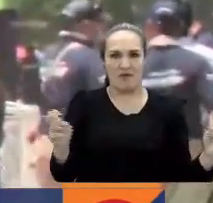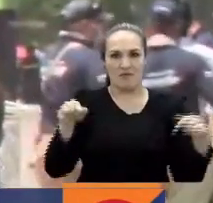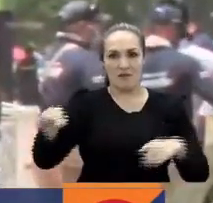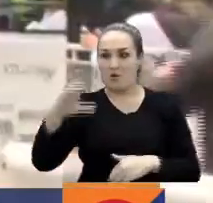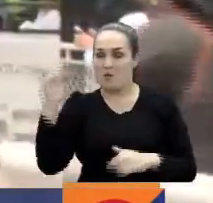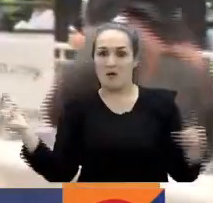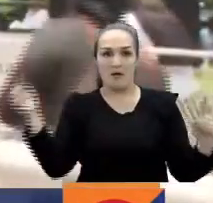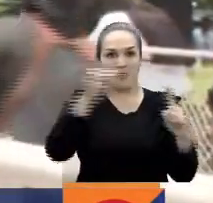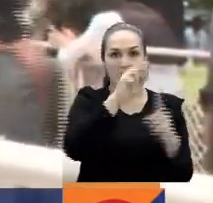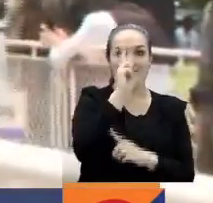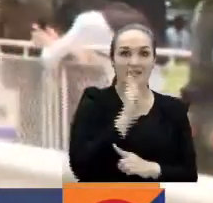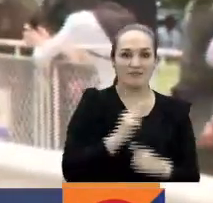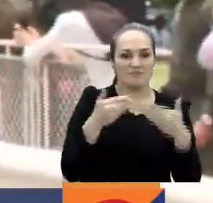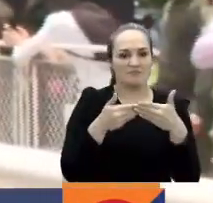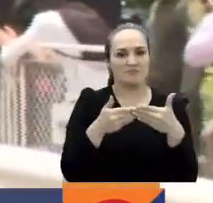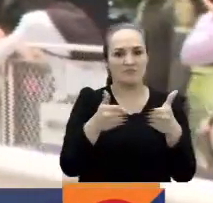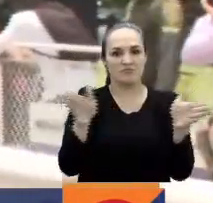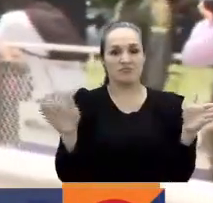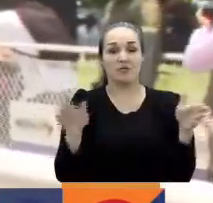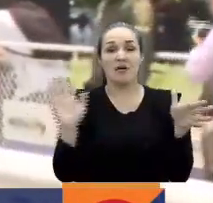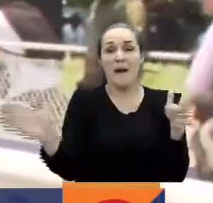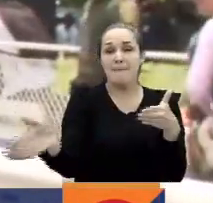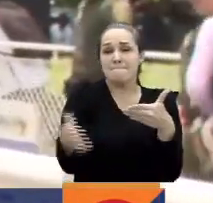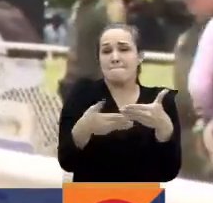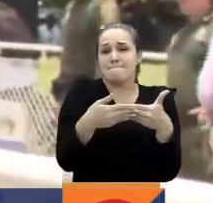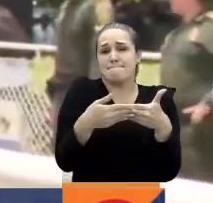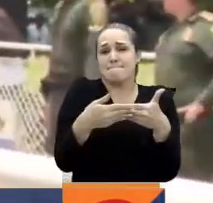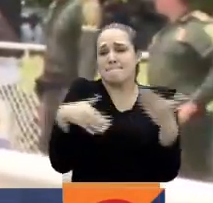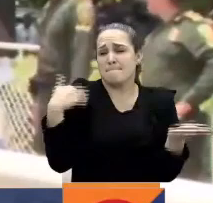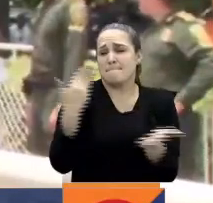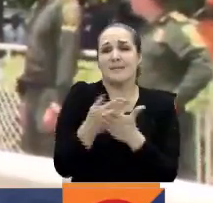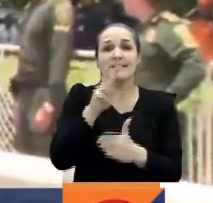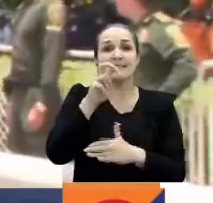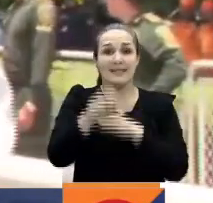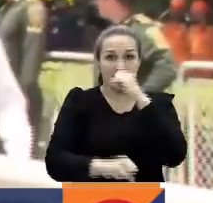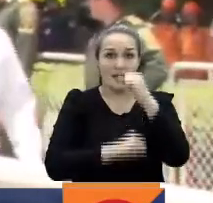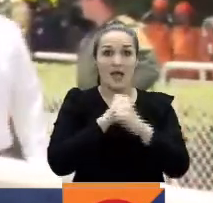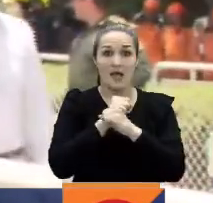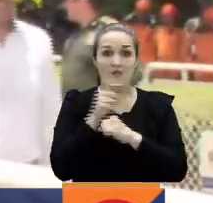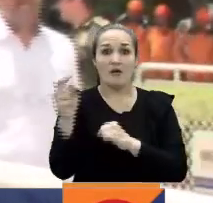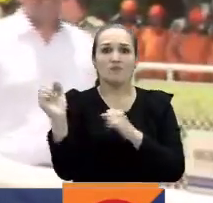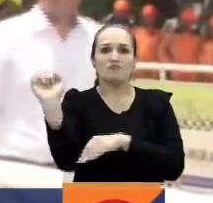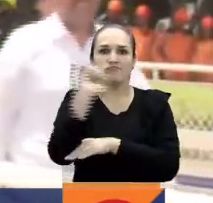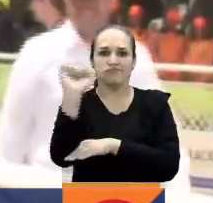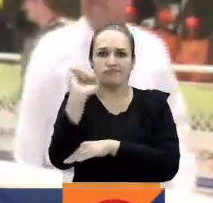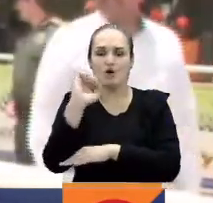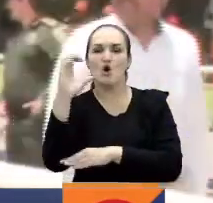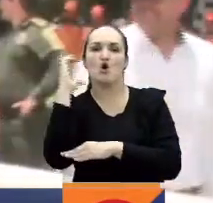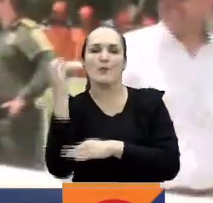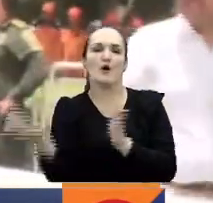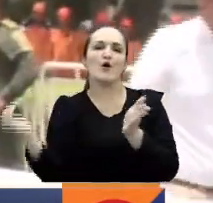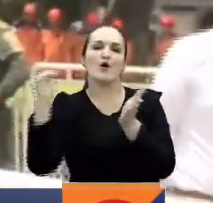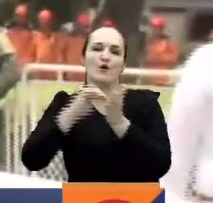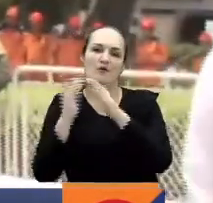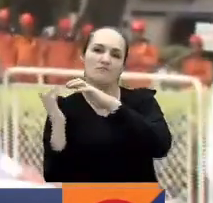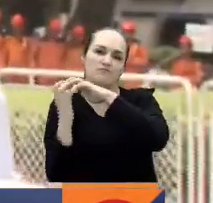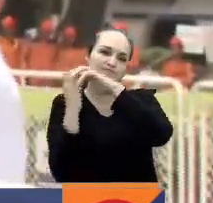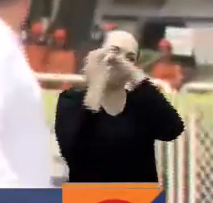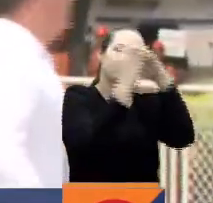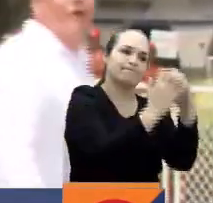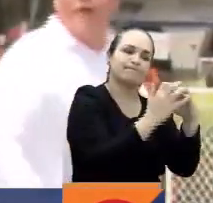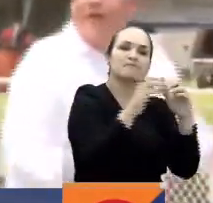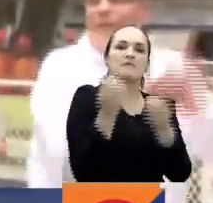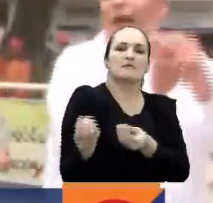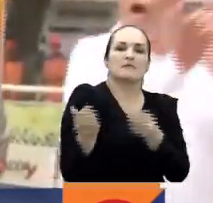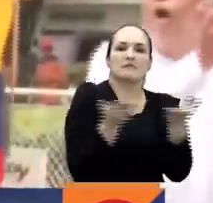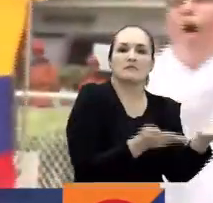acto de reactivación. Luego de estar cerrada la frontera durante 7 años, pues estos vehículos colombianos llevaron al vecino país un